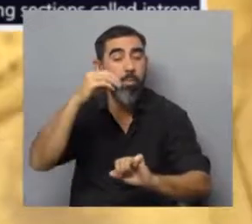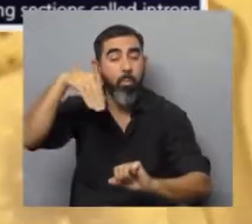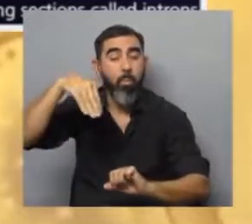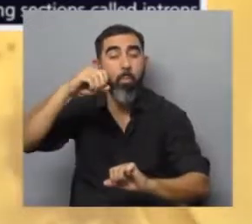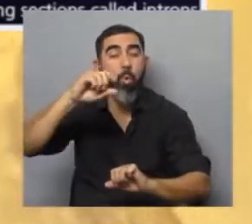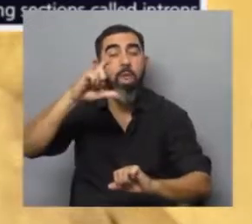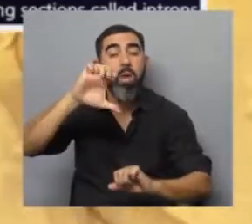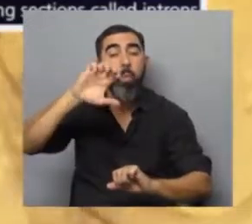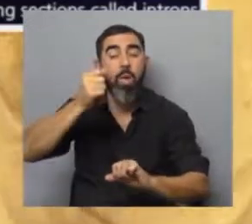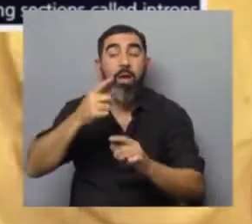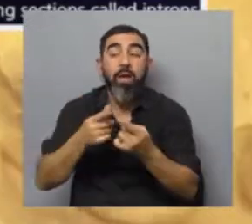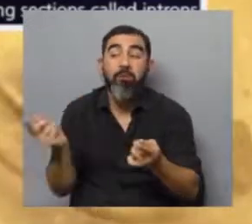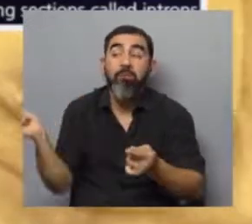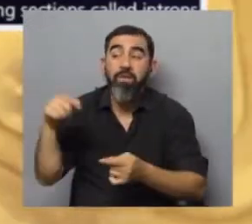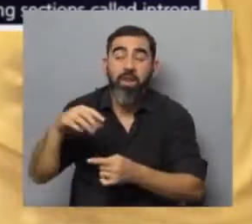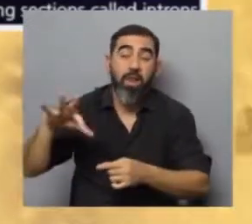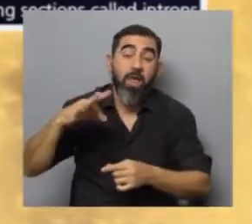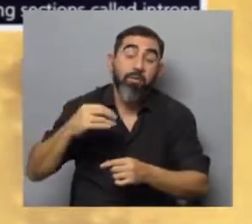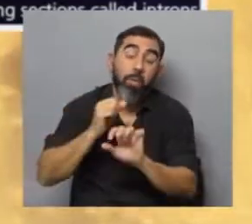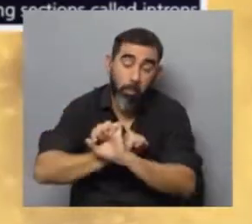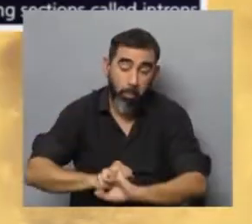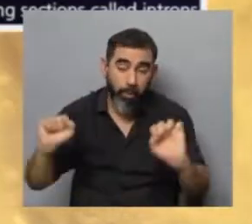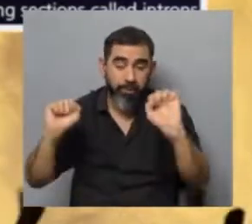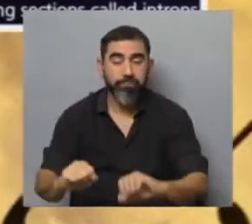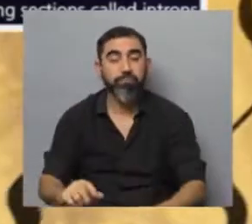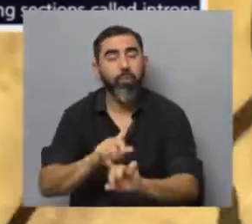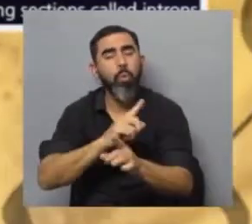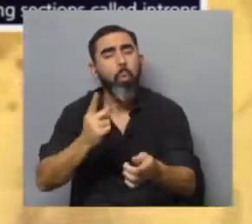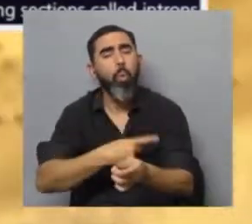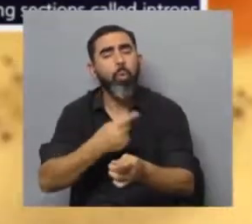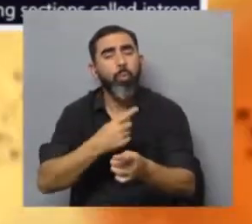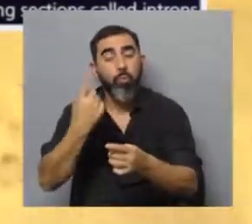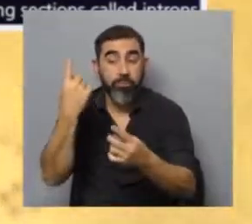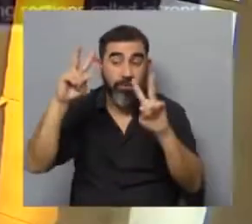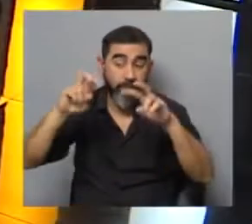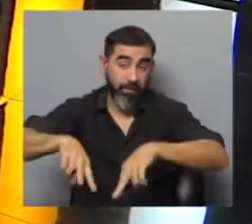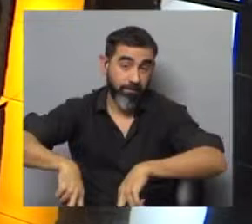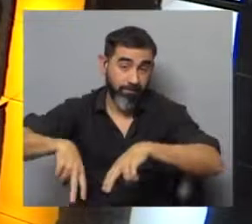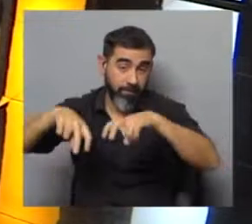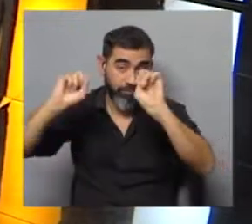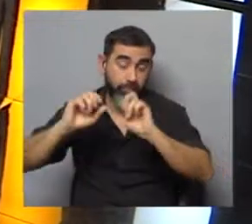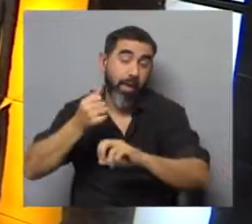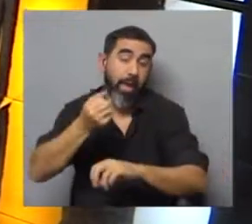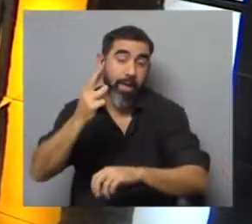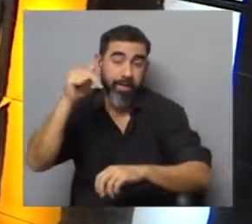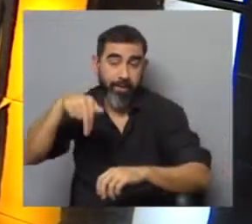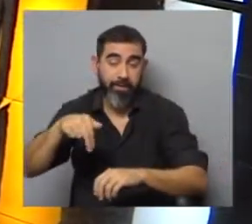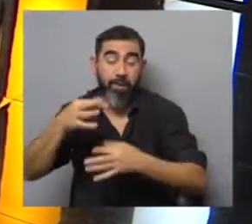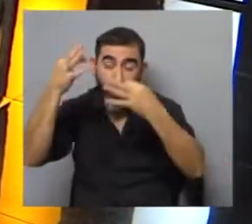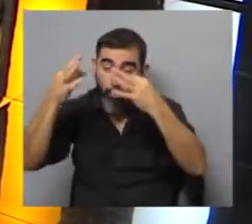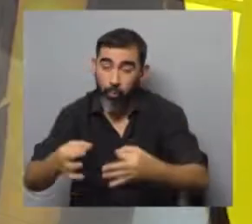que dio origen a los seres vivos. No es habitual que en un objeto de estudio, en este caso el ARN, se